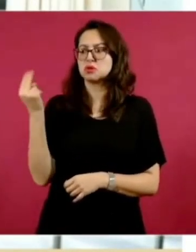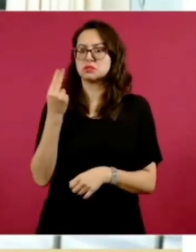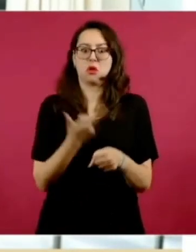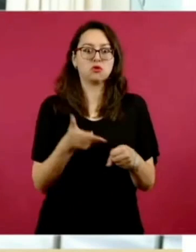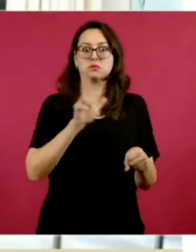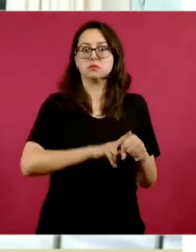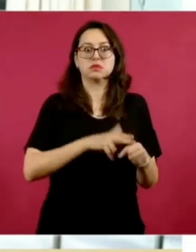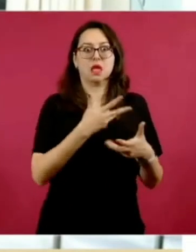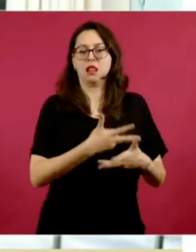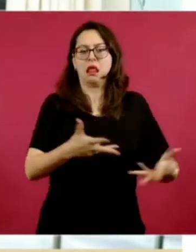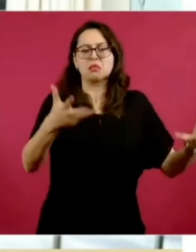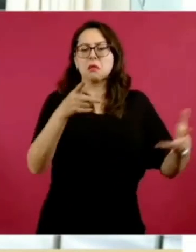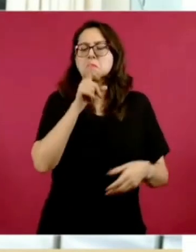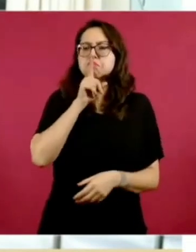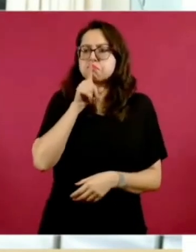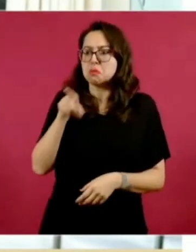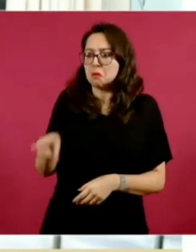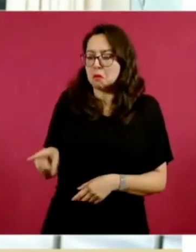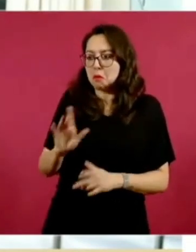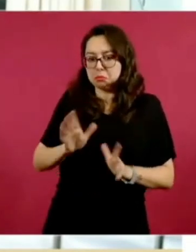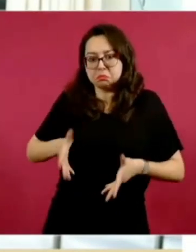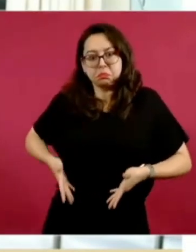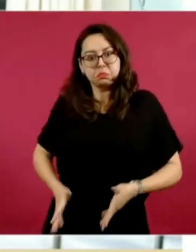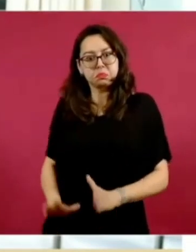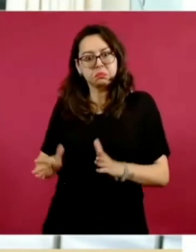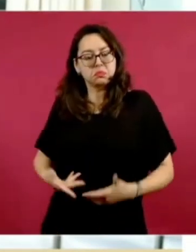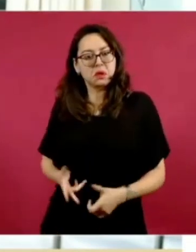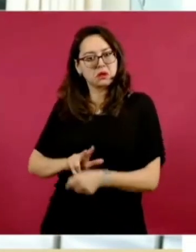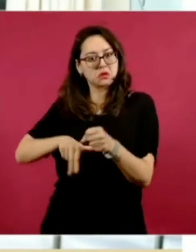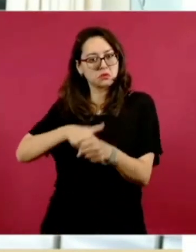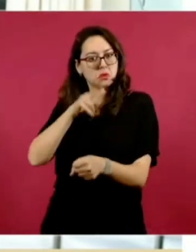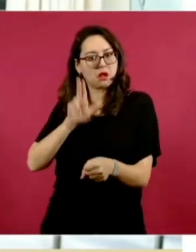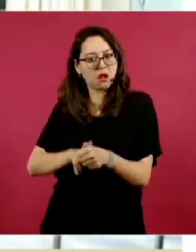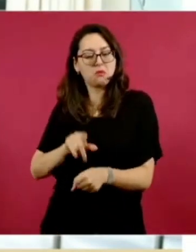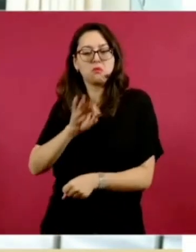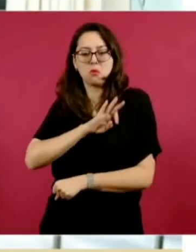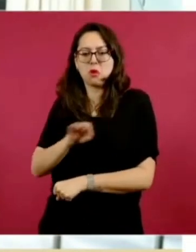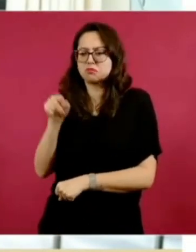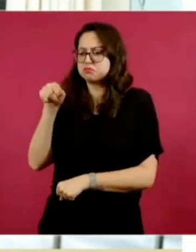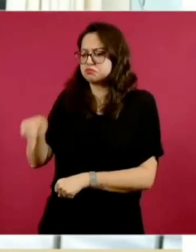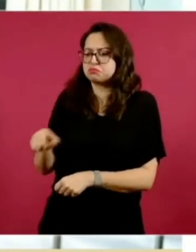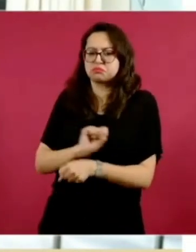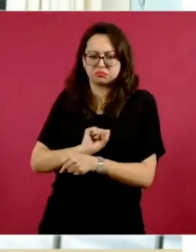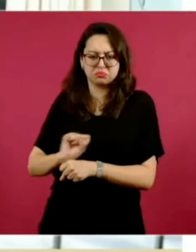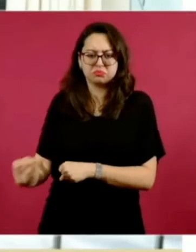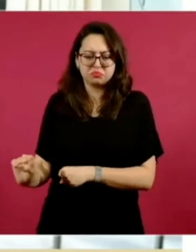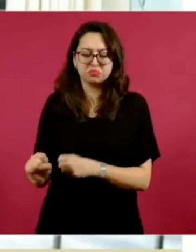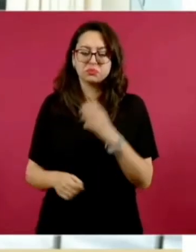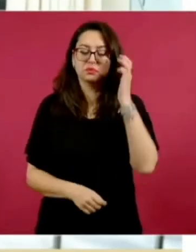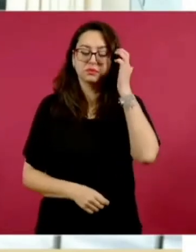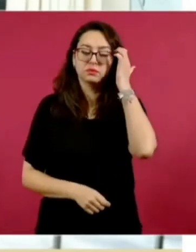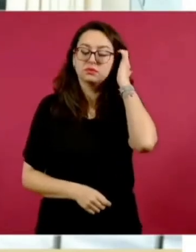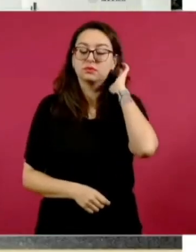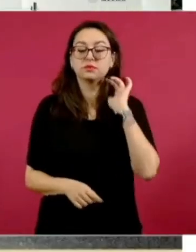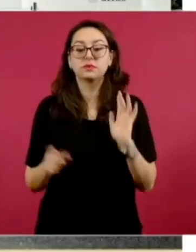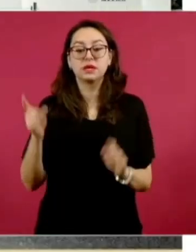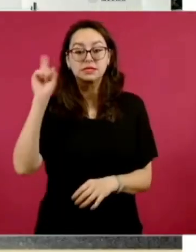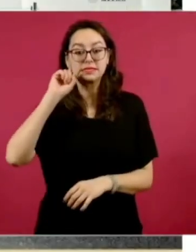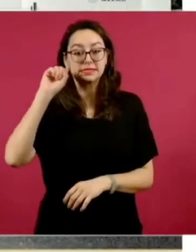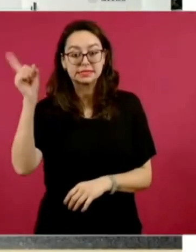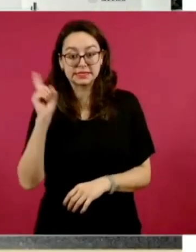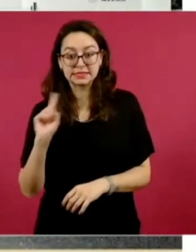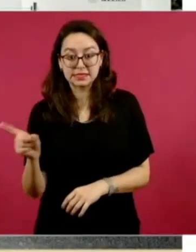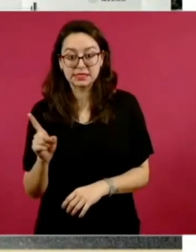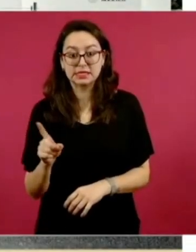y que tiene que ver con este equipo adicional, de estos 401 equipos. La siguiente, en el caso de Zacatecas, fue una